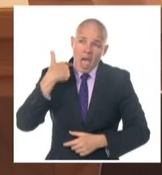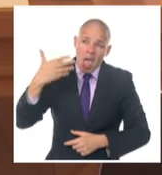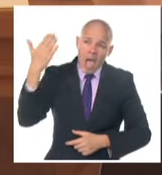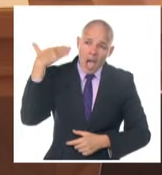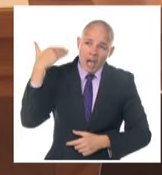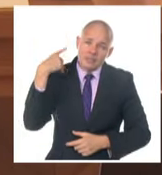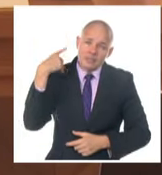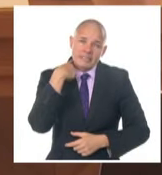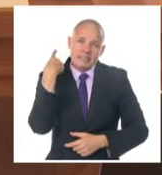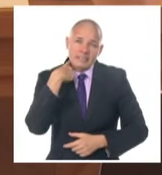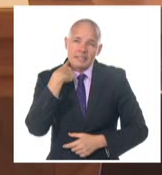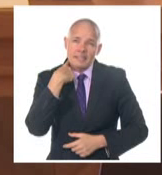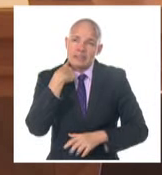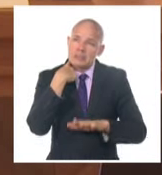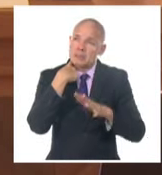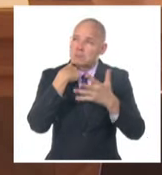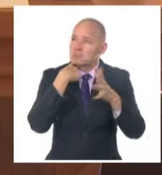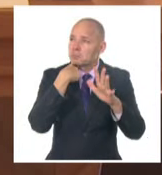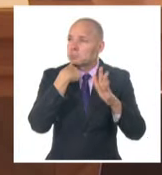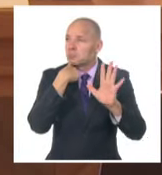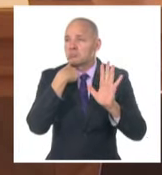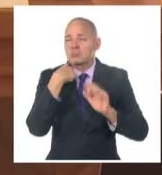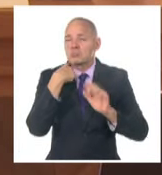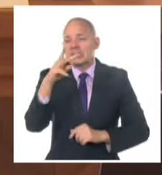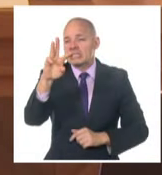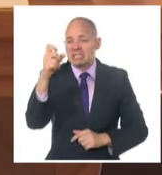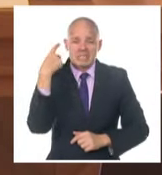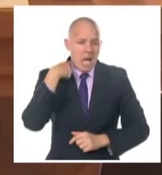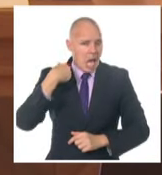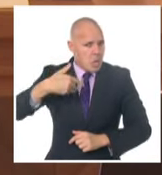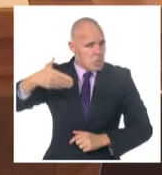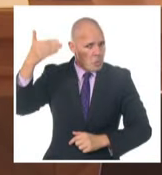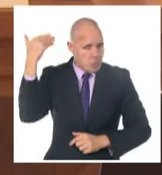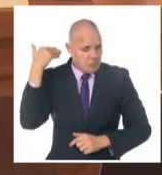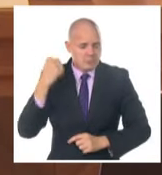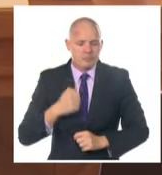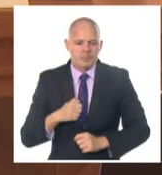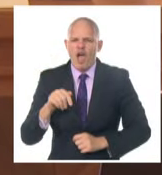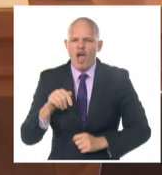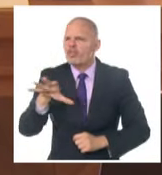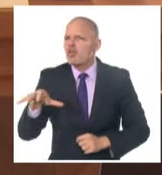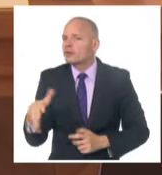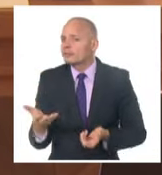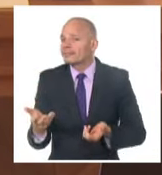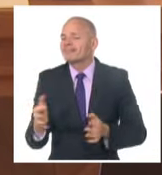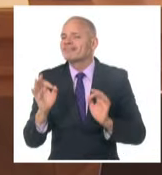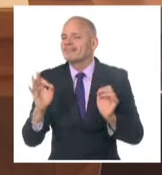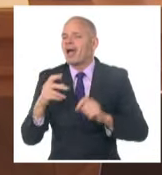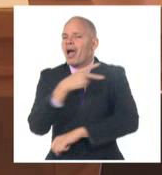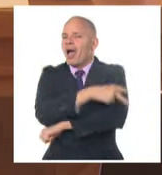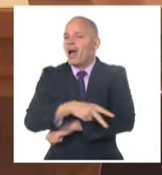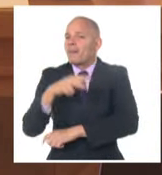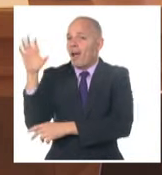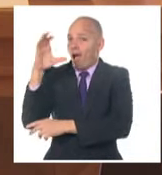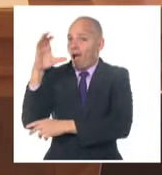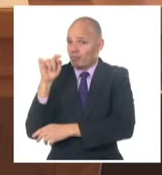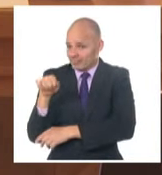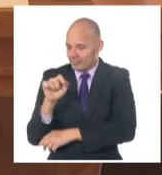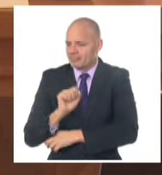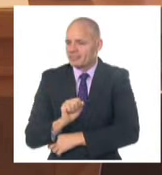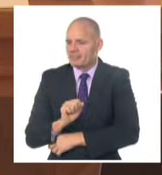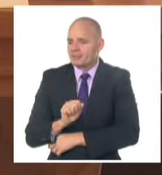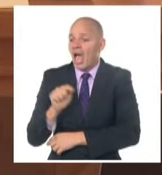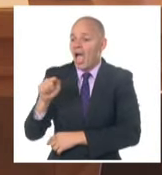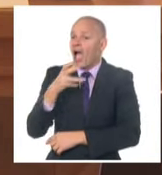hace ya casi 30 años, pero que hoy tienen más vigencia que nunca.